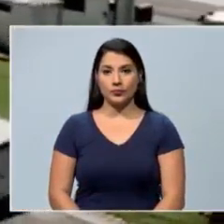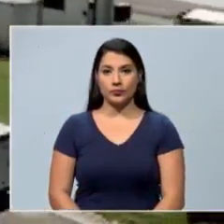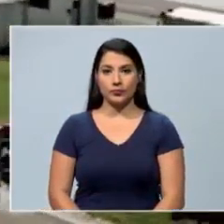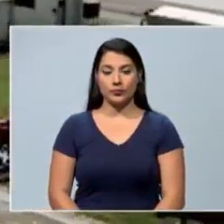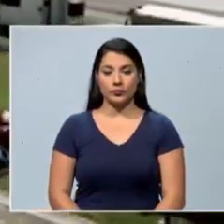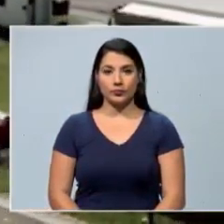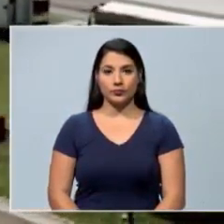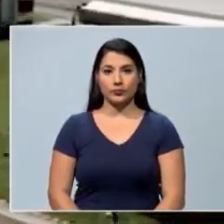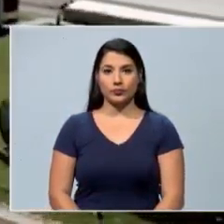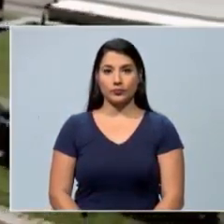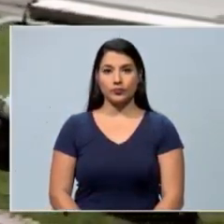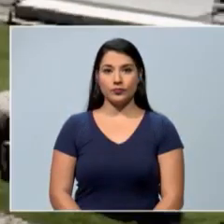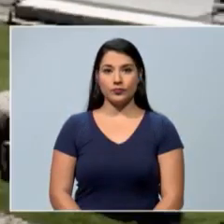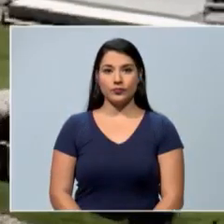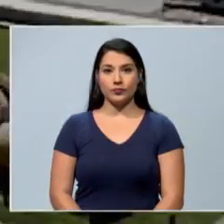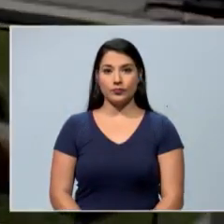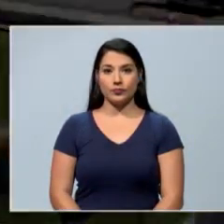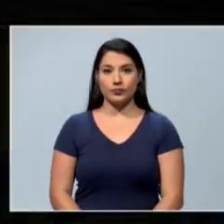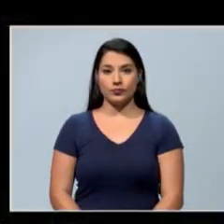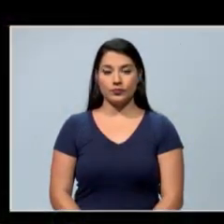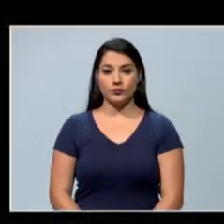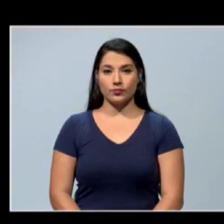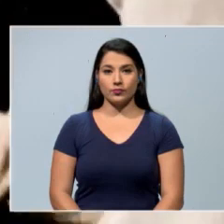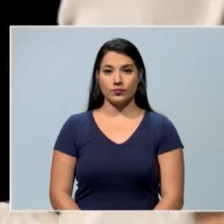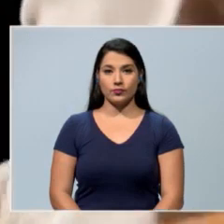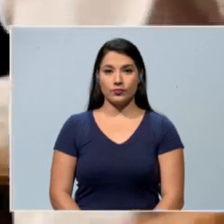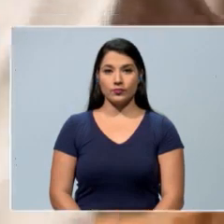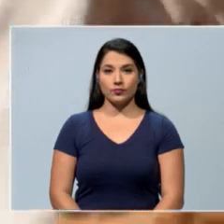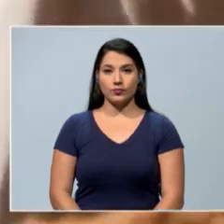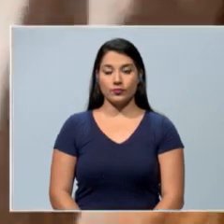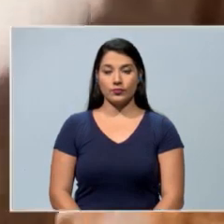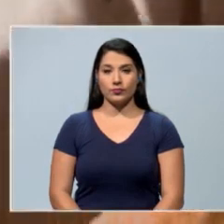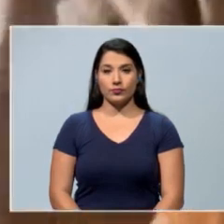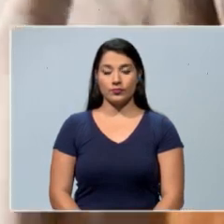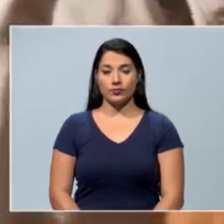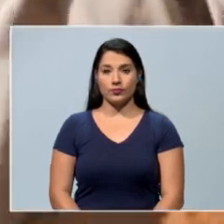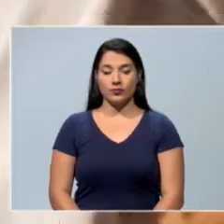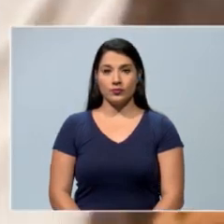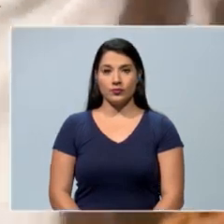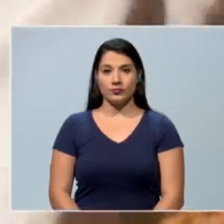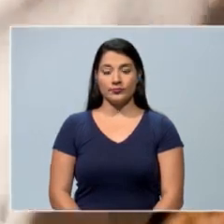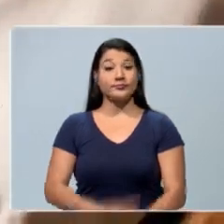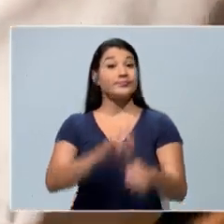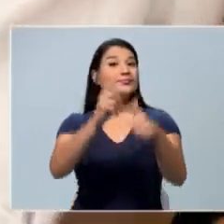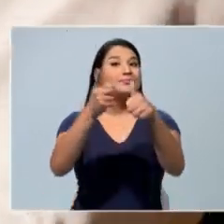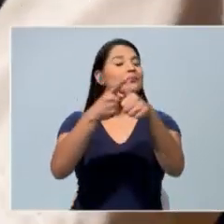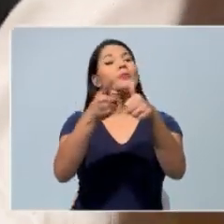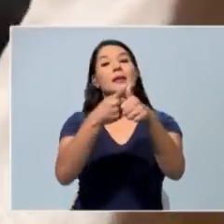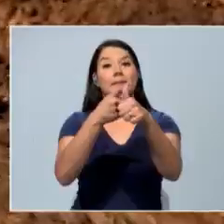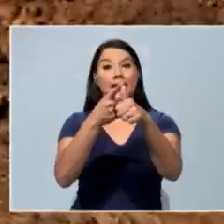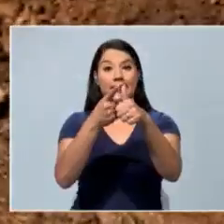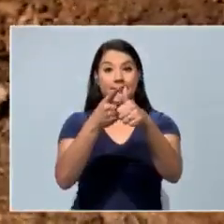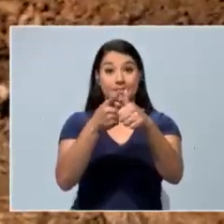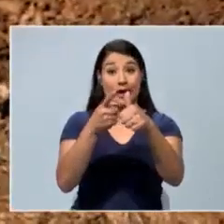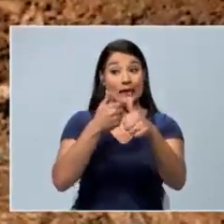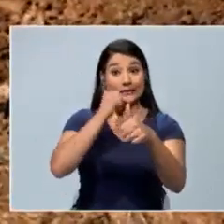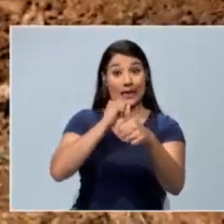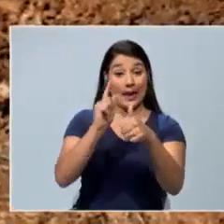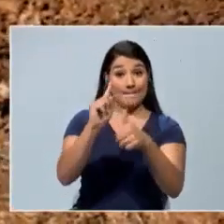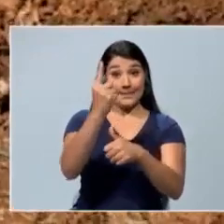Thank you. En la primera entrega de este reportaje vimos